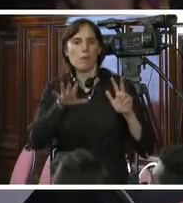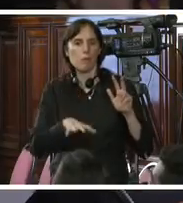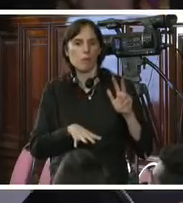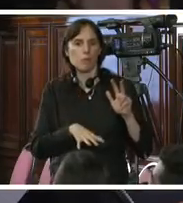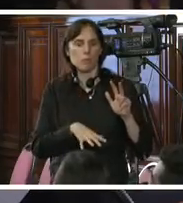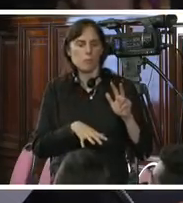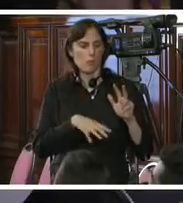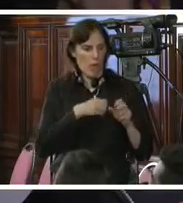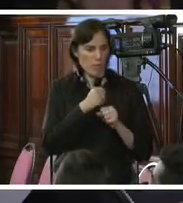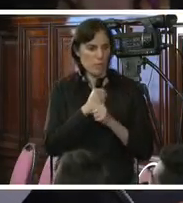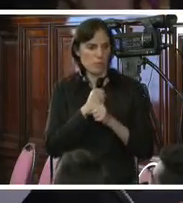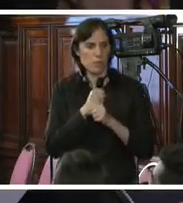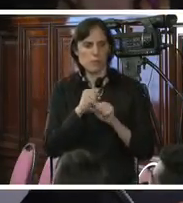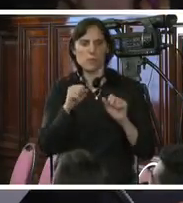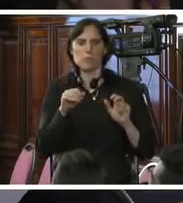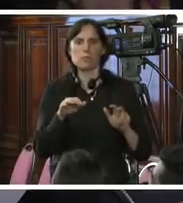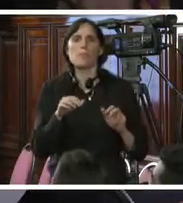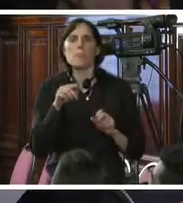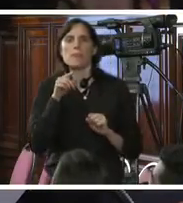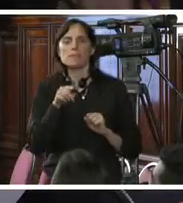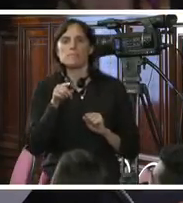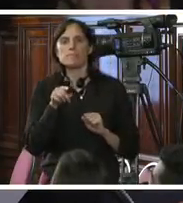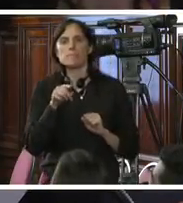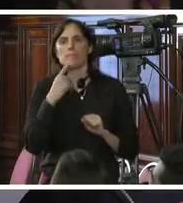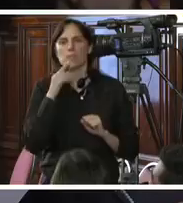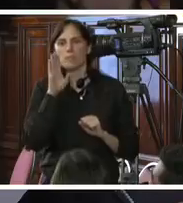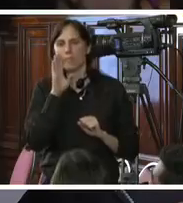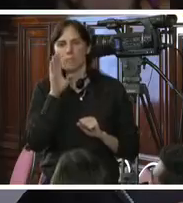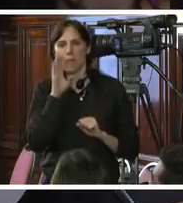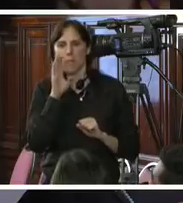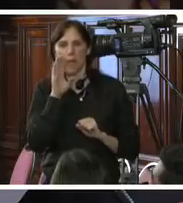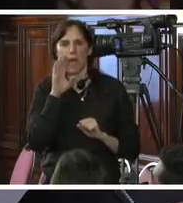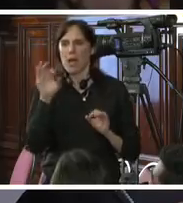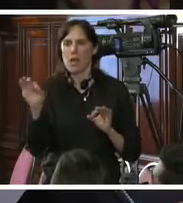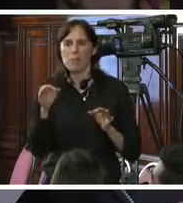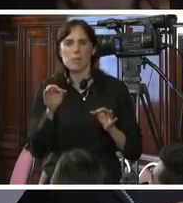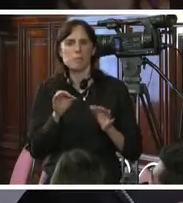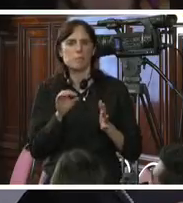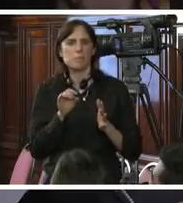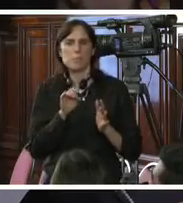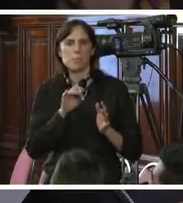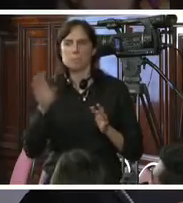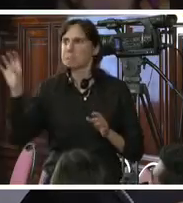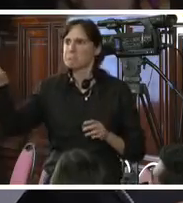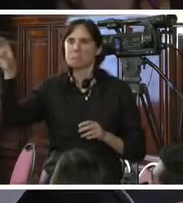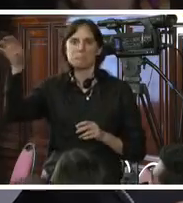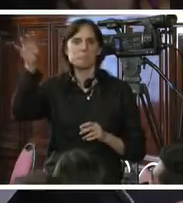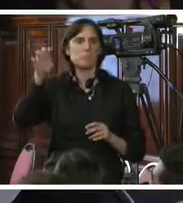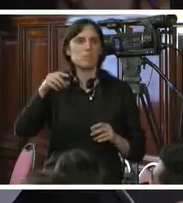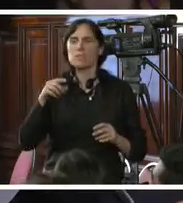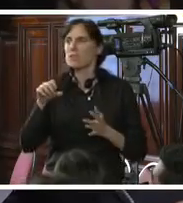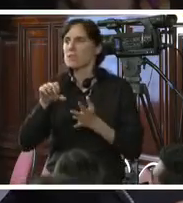avanzado. Fue sustraída de su casa a pesar del llanto de su madre y hermanas y trasladada de patrulla en patrulla a